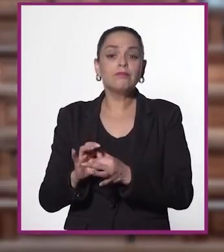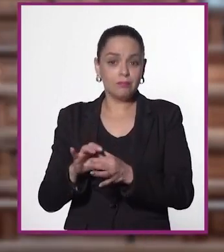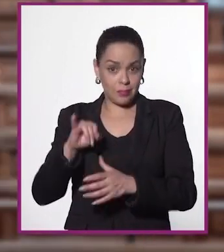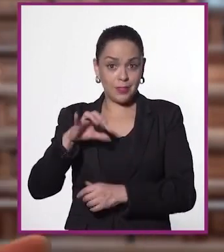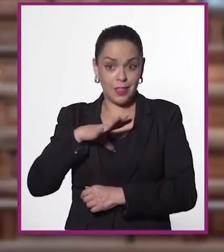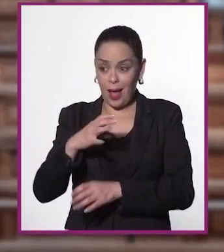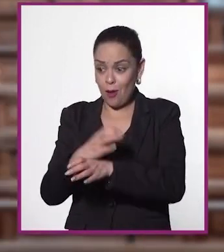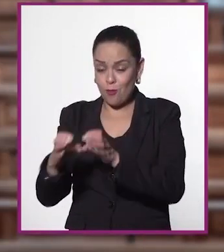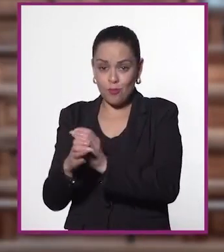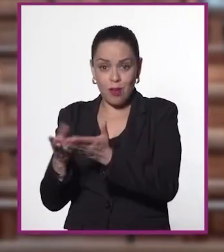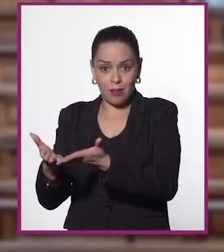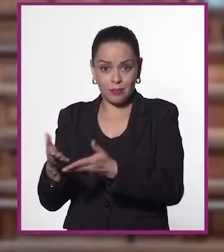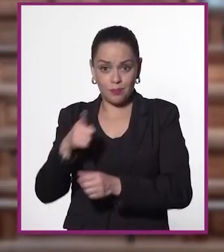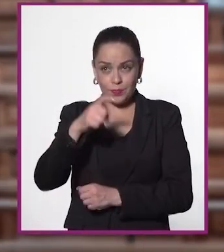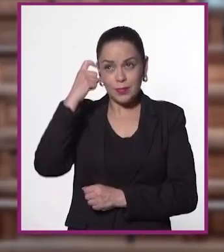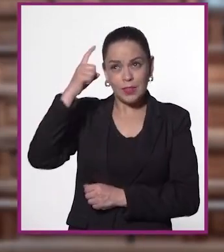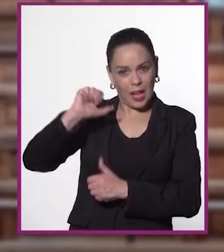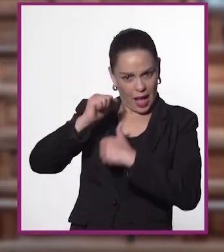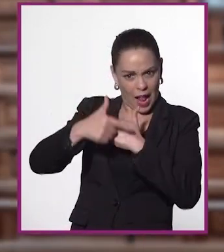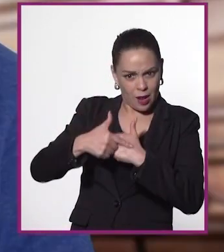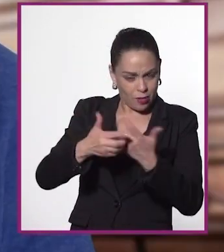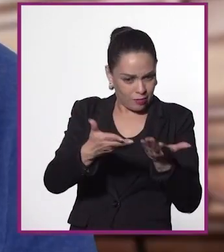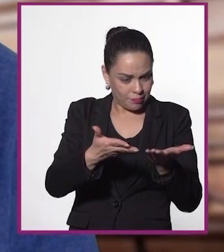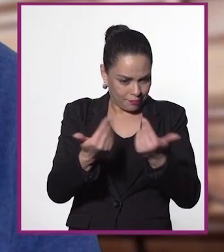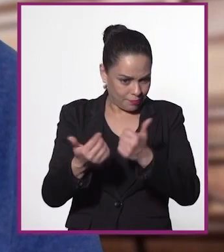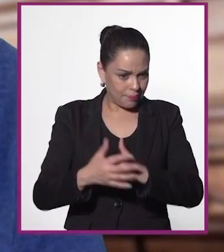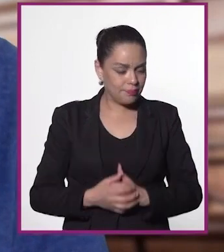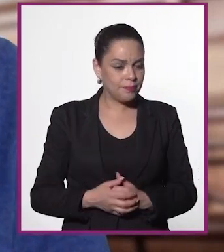objeto. ¿Se le ocurre algo?